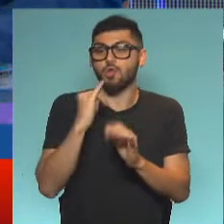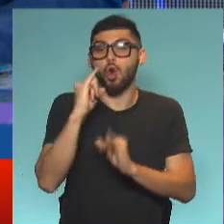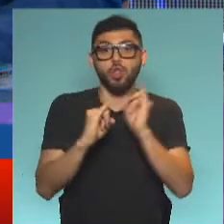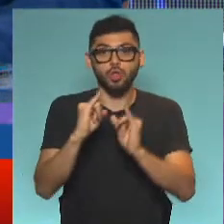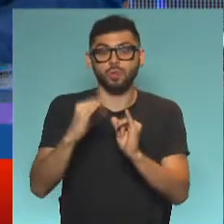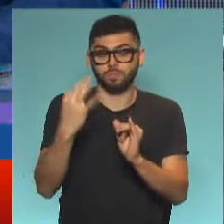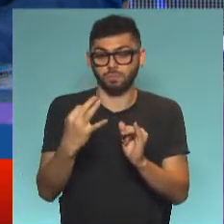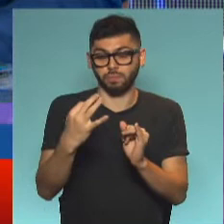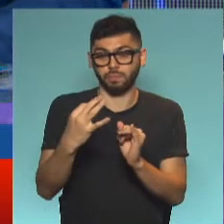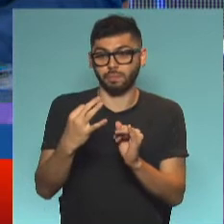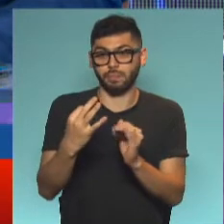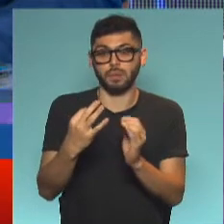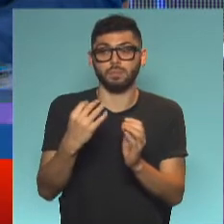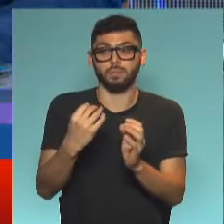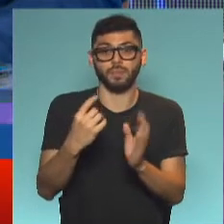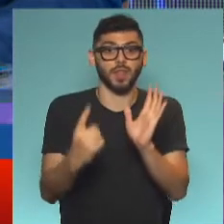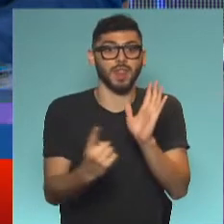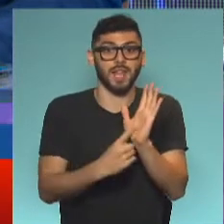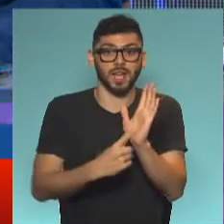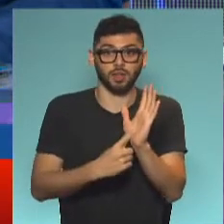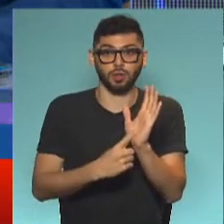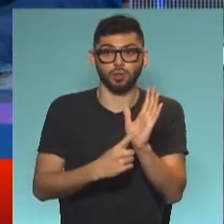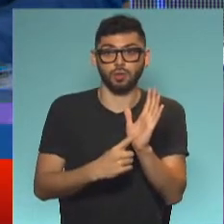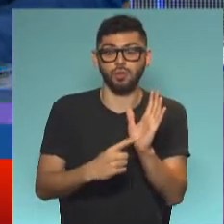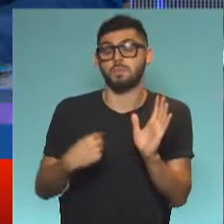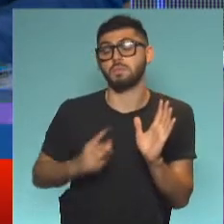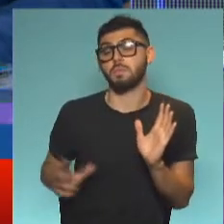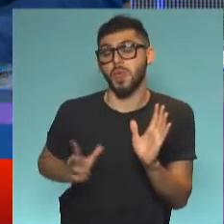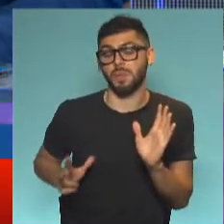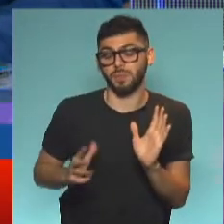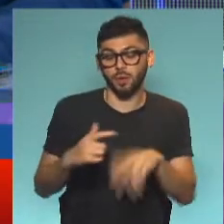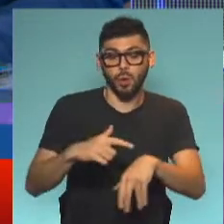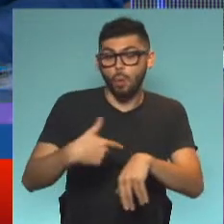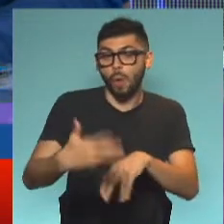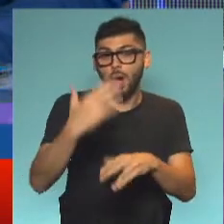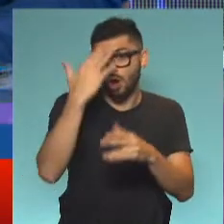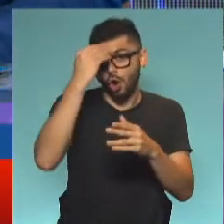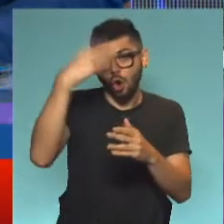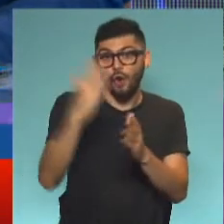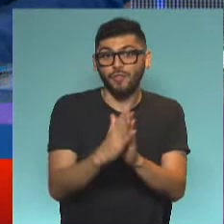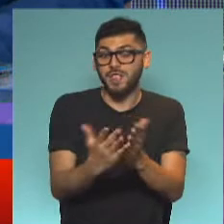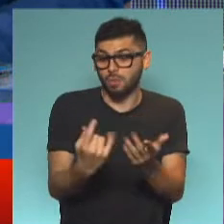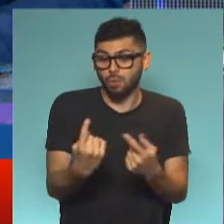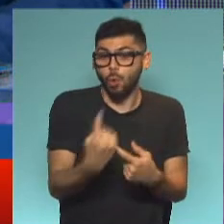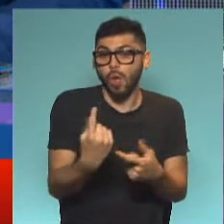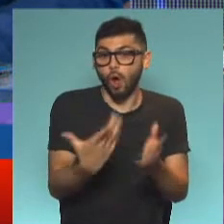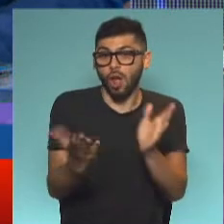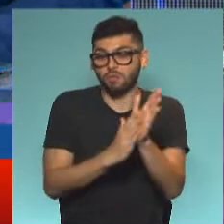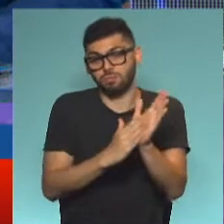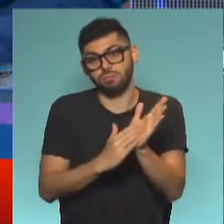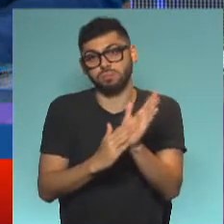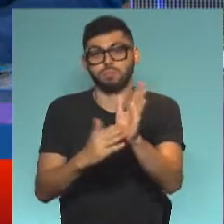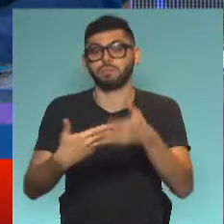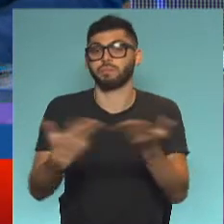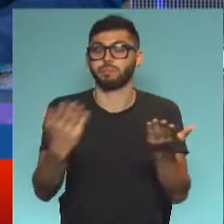estar publicando, según la información que cuento, en las próximas horas, si no en la próxima hora. Se hablaba de cerca de las